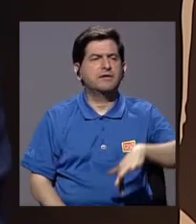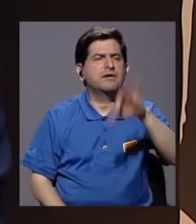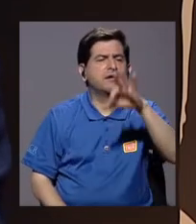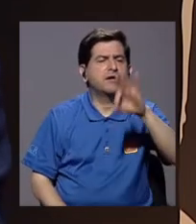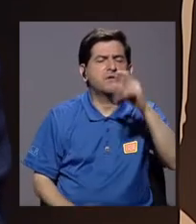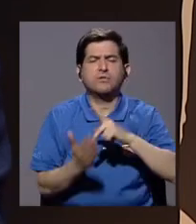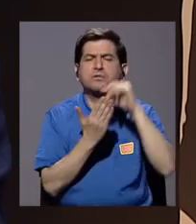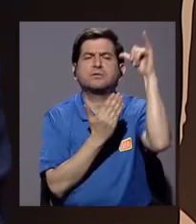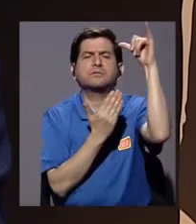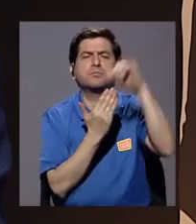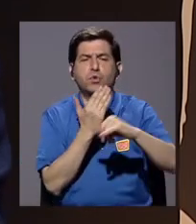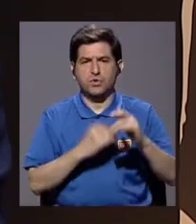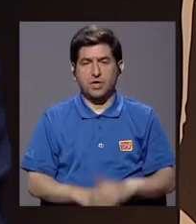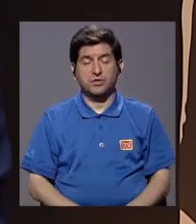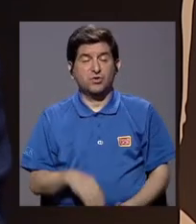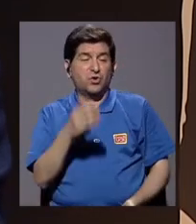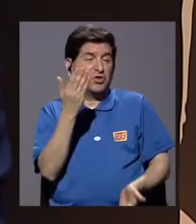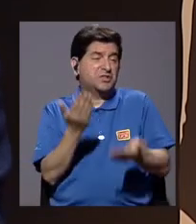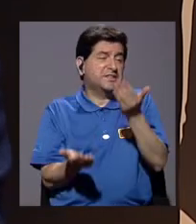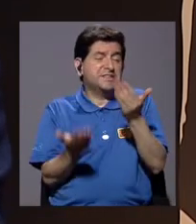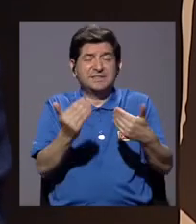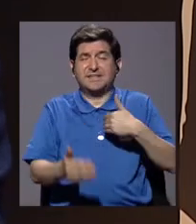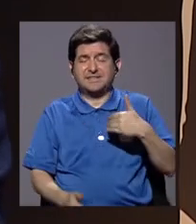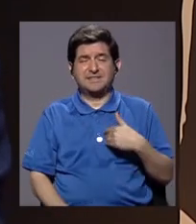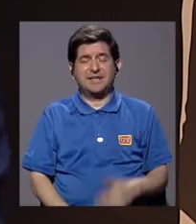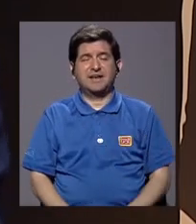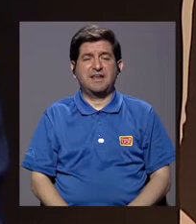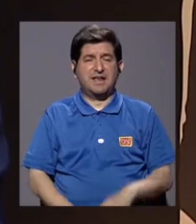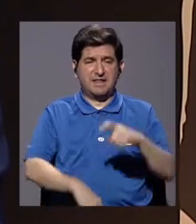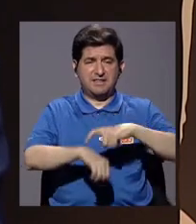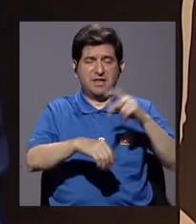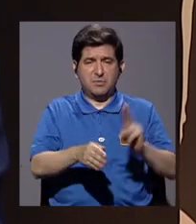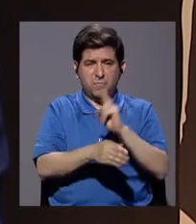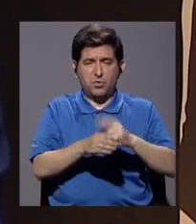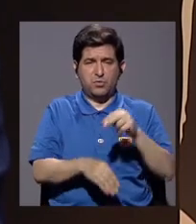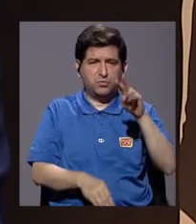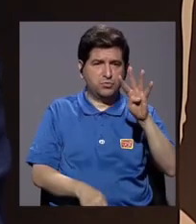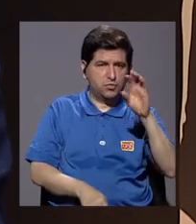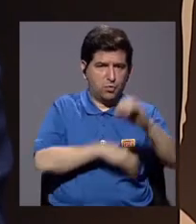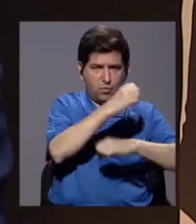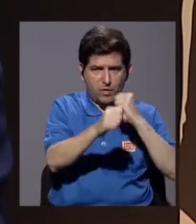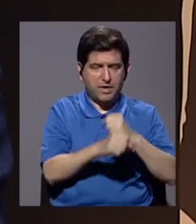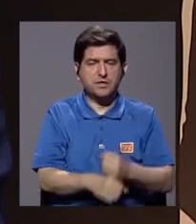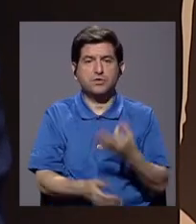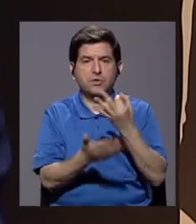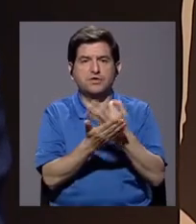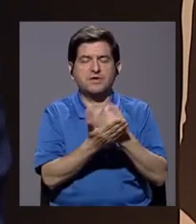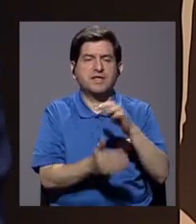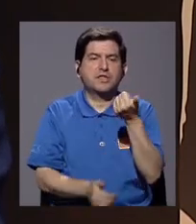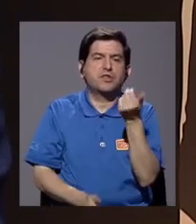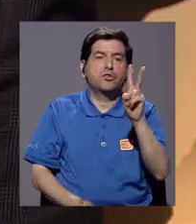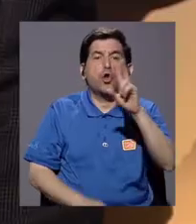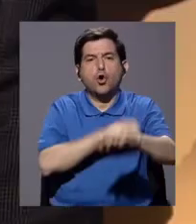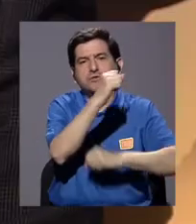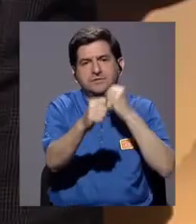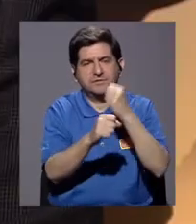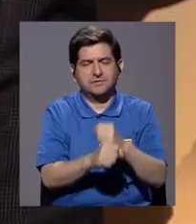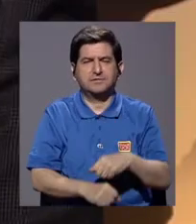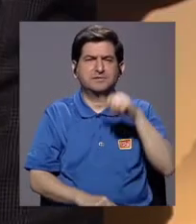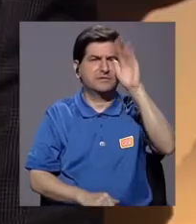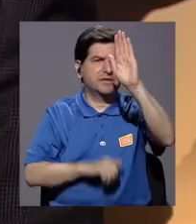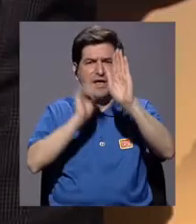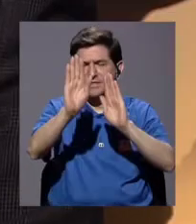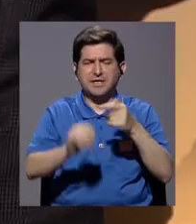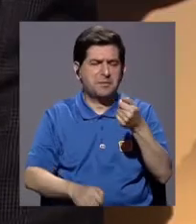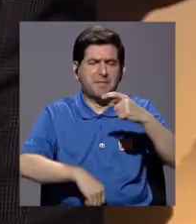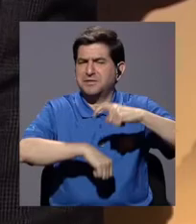encontramos proyectos que tal vez tenían una vida útil de 40 años y tenían financiamientos por 12 años. Hay esquemas de